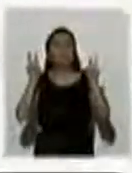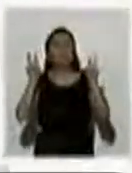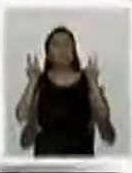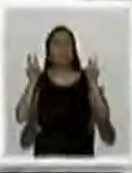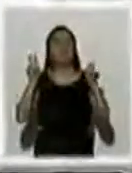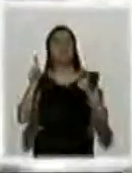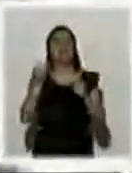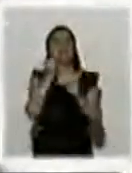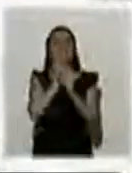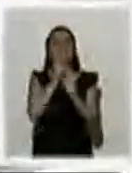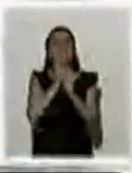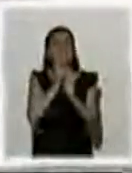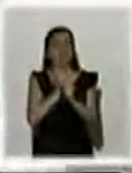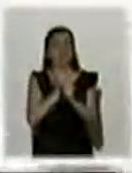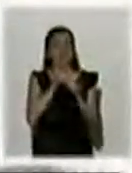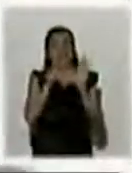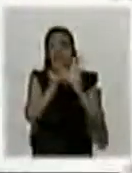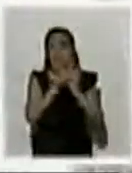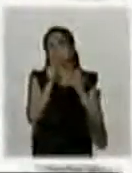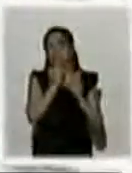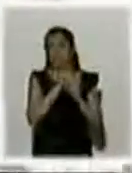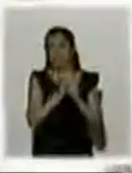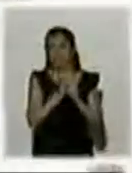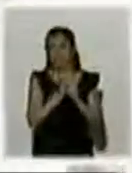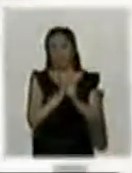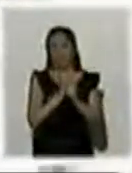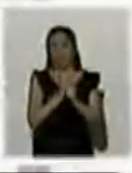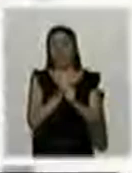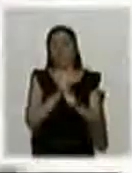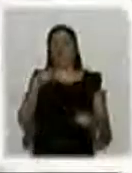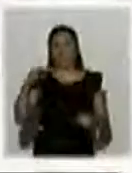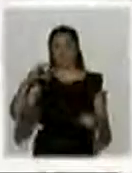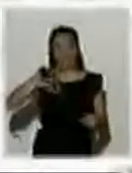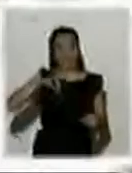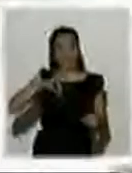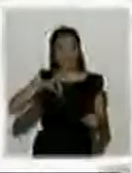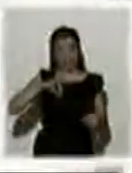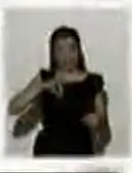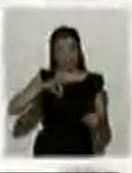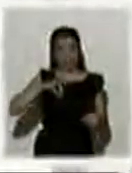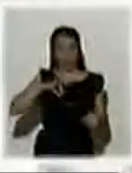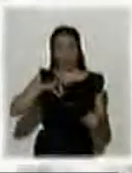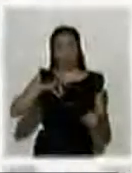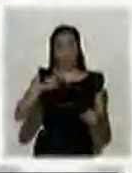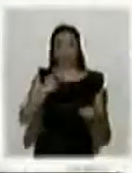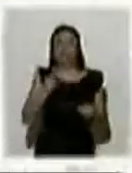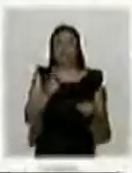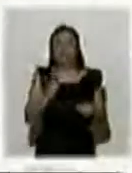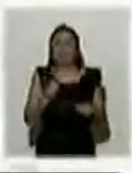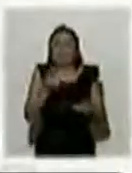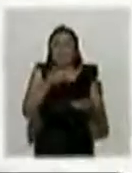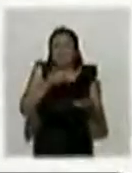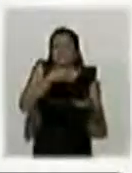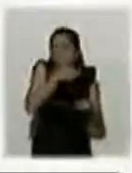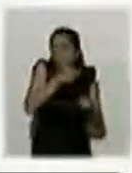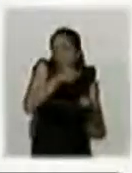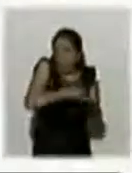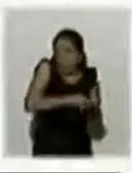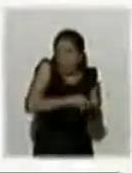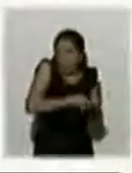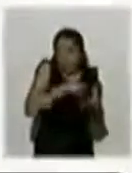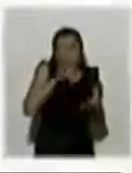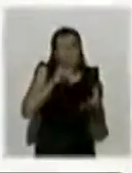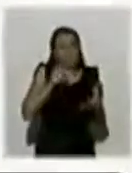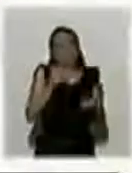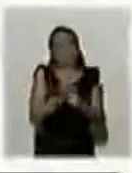materia salarial, el periodo de vigencia del convenio no puede exceder de 6 meses. De esta manera se evitan estos aumentos que se otorgan